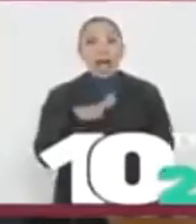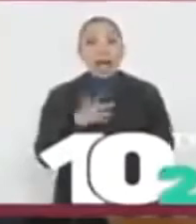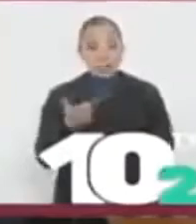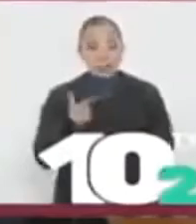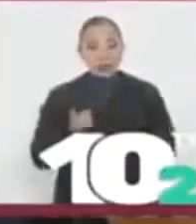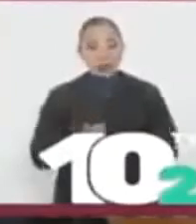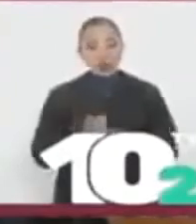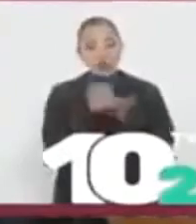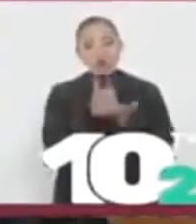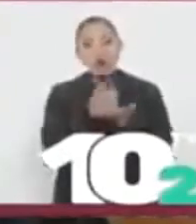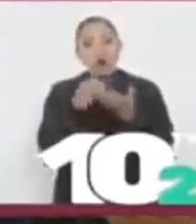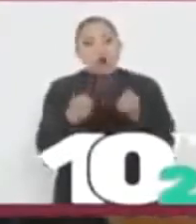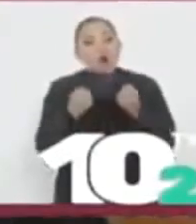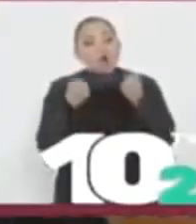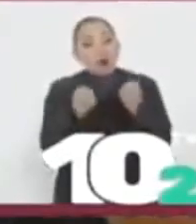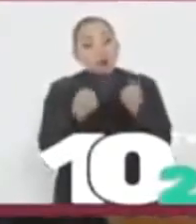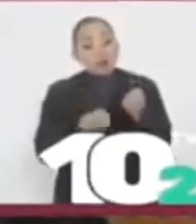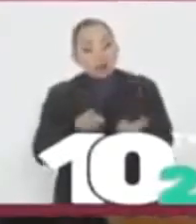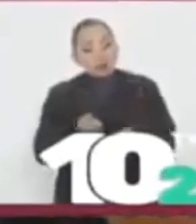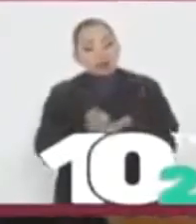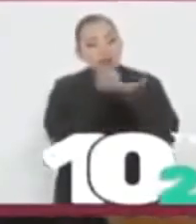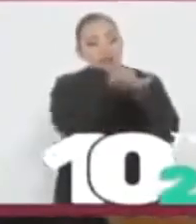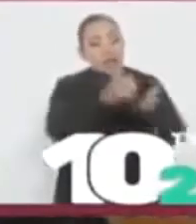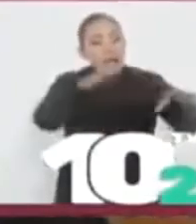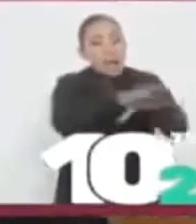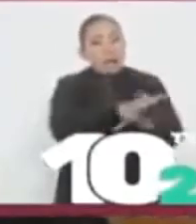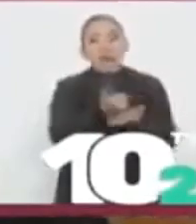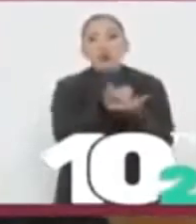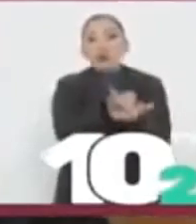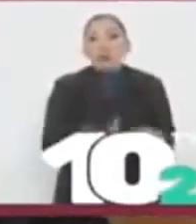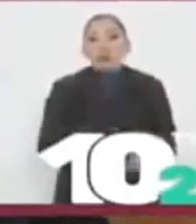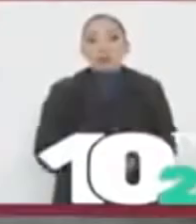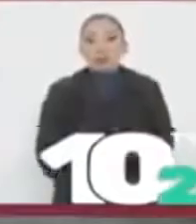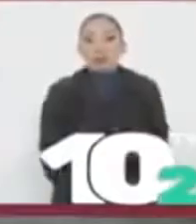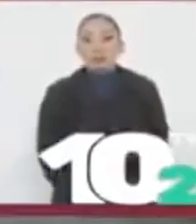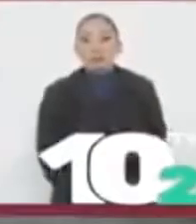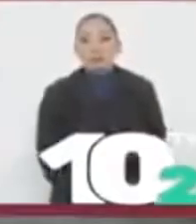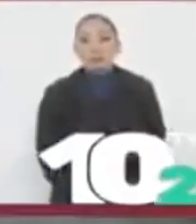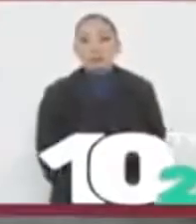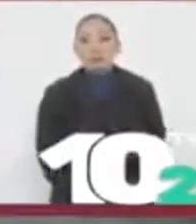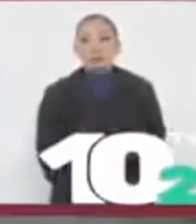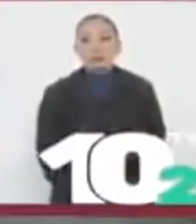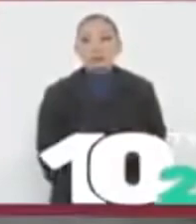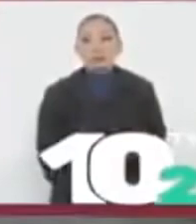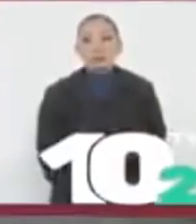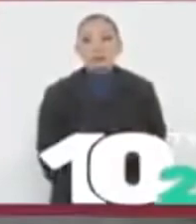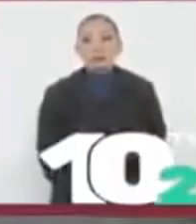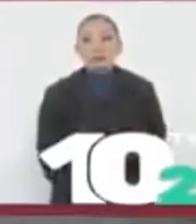hay una fuerza ejercida por otro objeto que ocasionó dicho cambio.